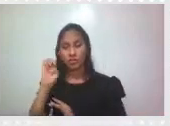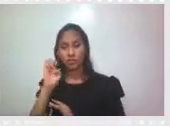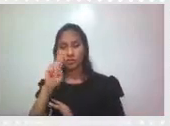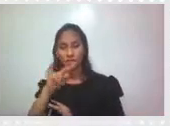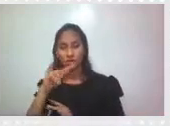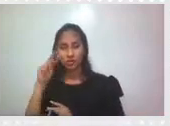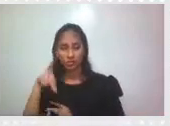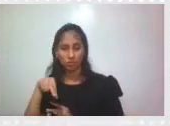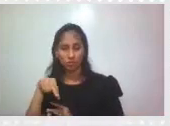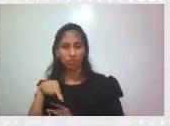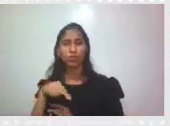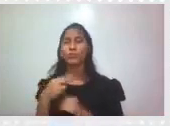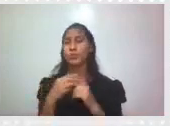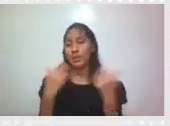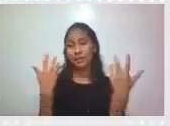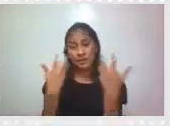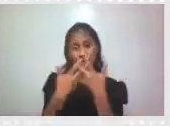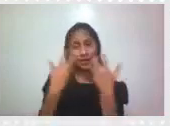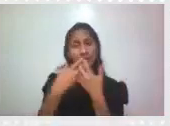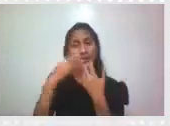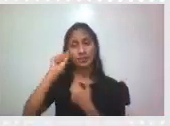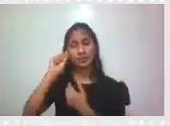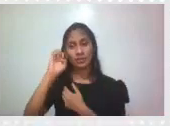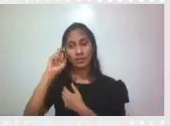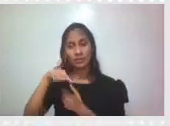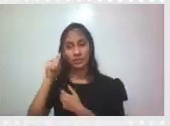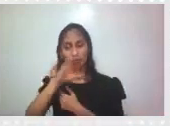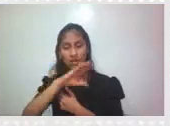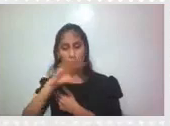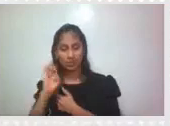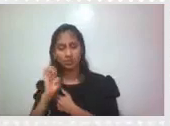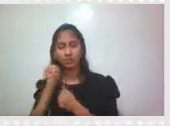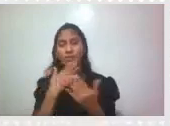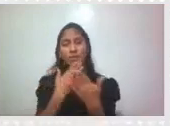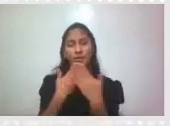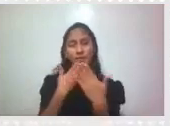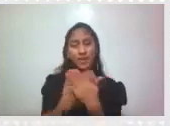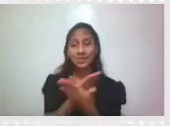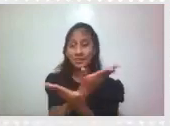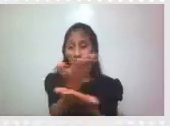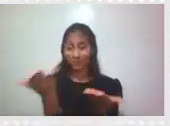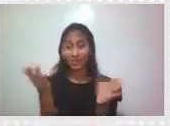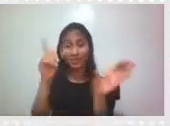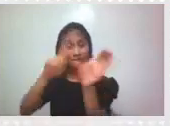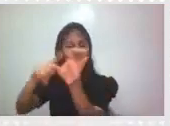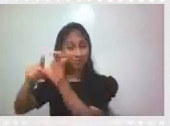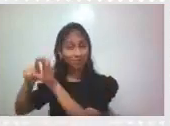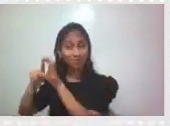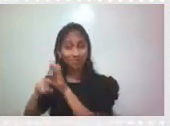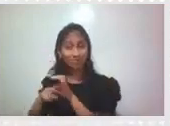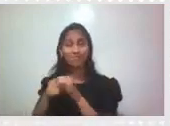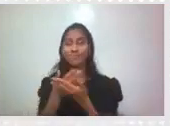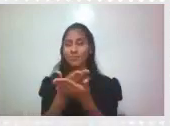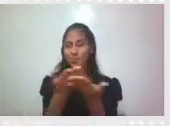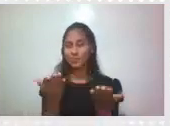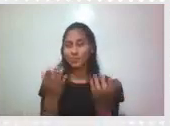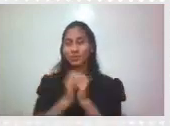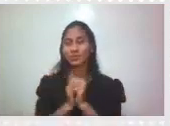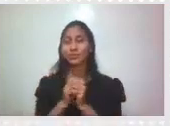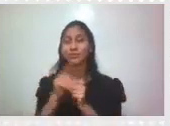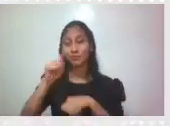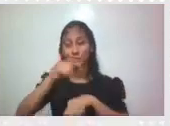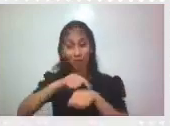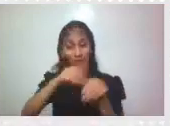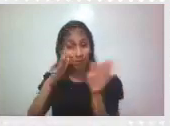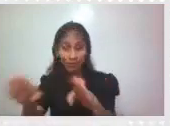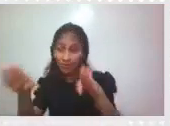que son competencia del SENACE. Les agradecemos mucho por su participación, por habernos brindado este tiempo y